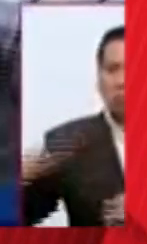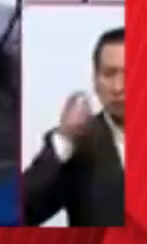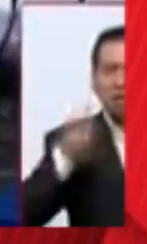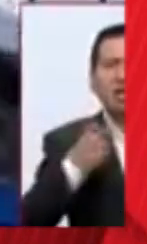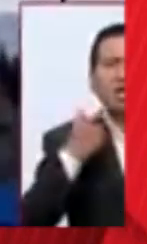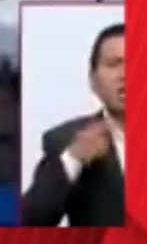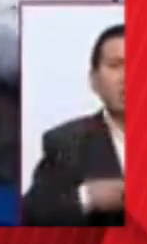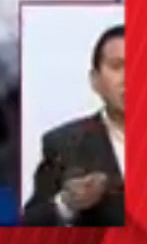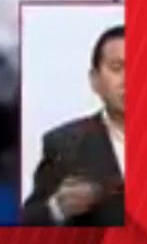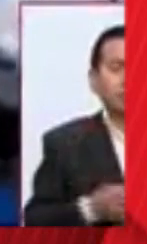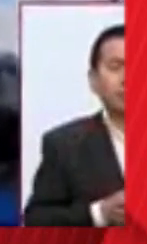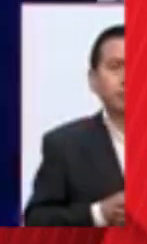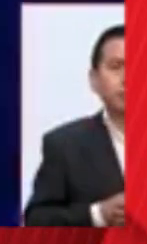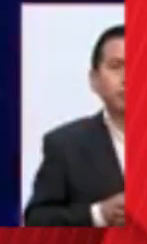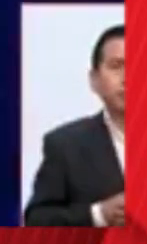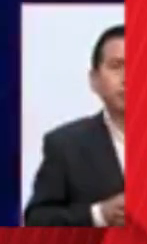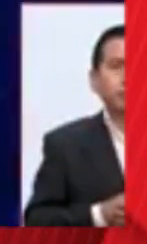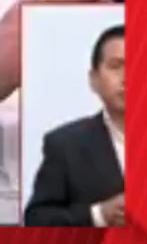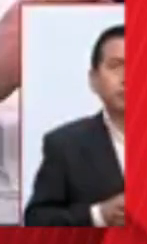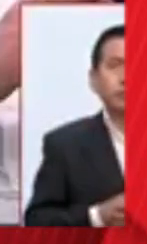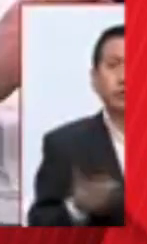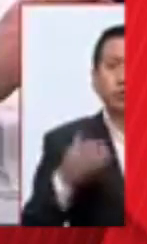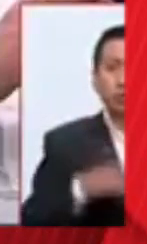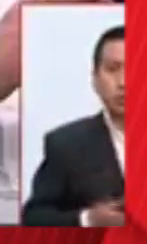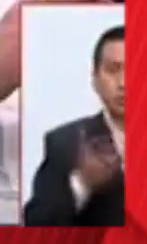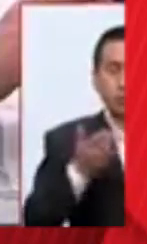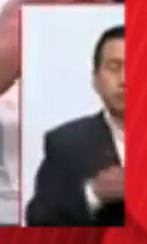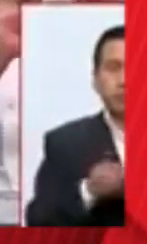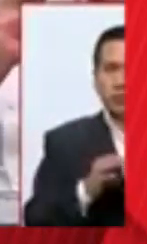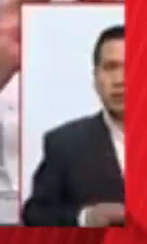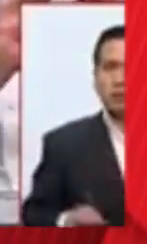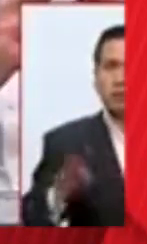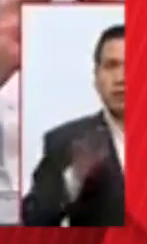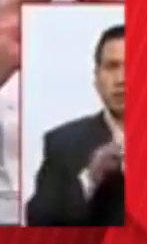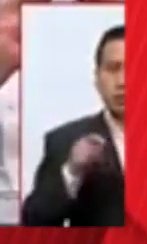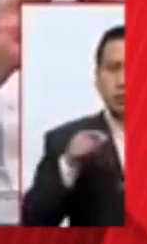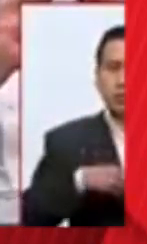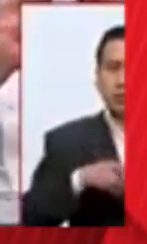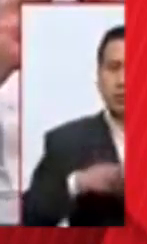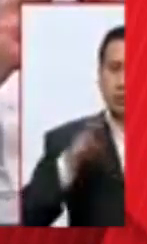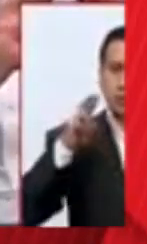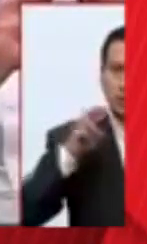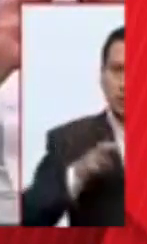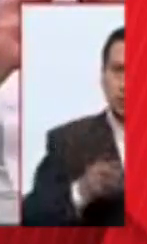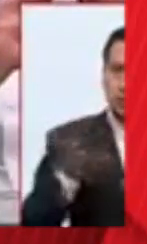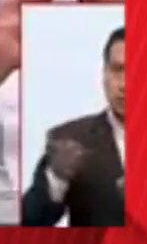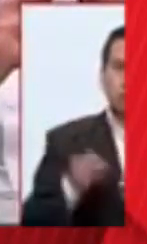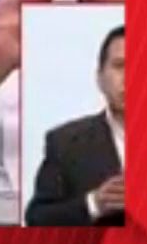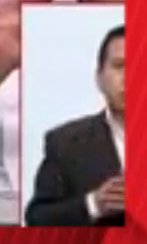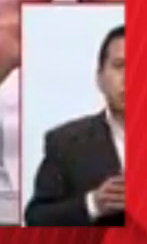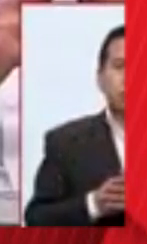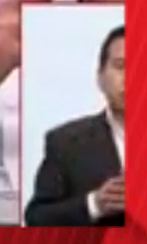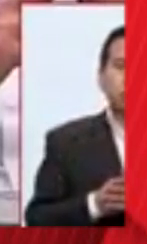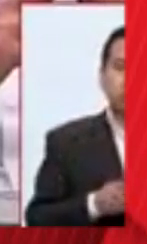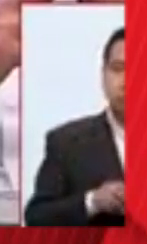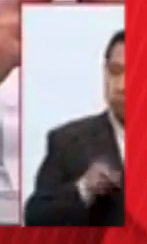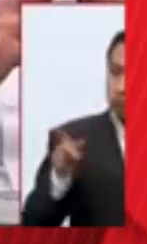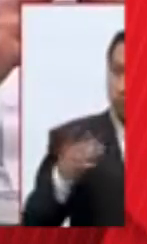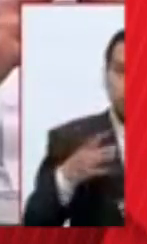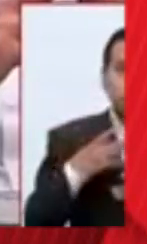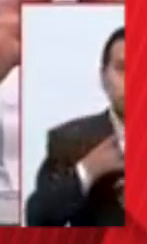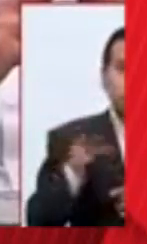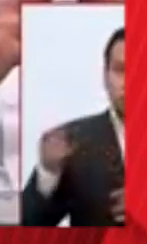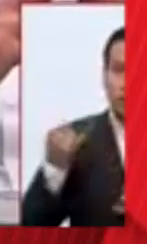operadores. Nuevamente, que Iván, es importante esta investigación, que es tan interesante que va